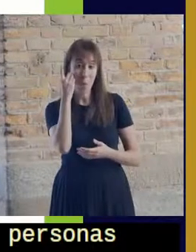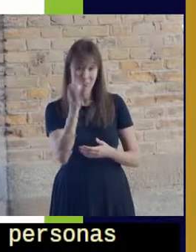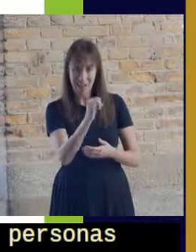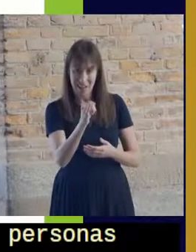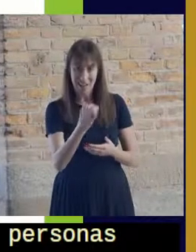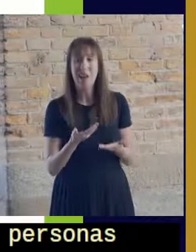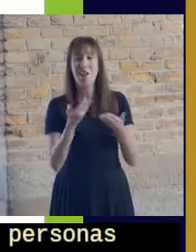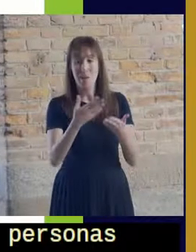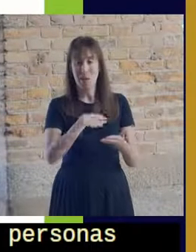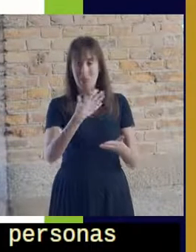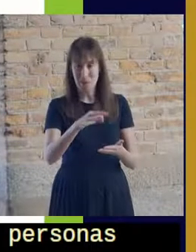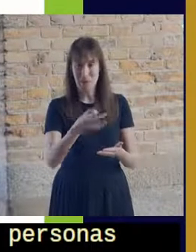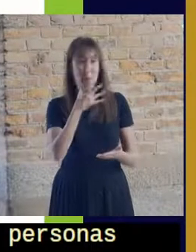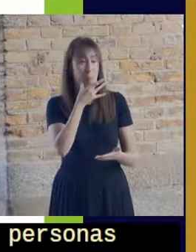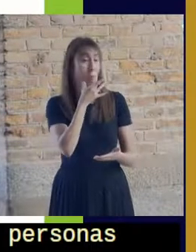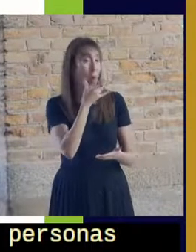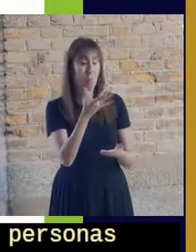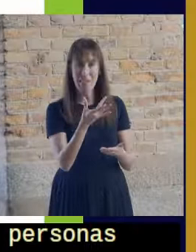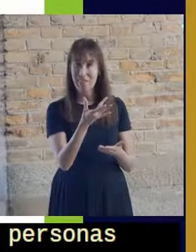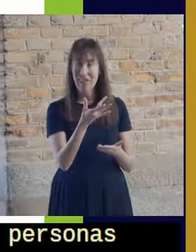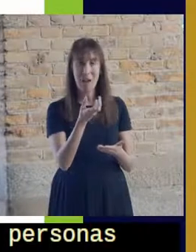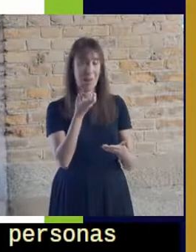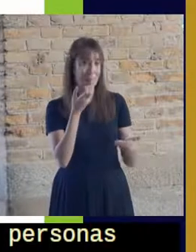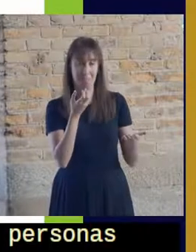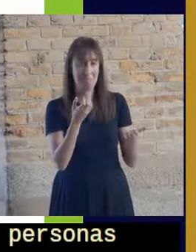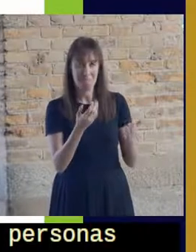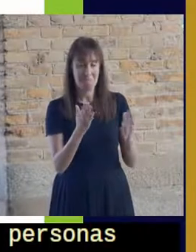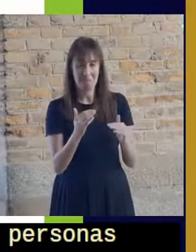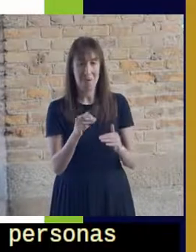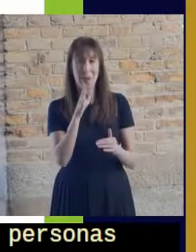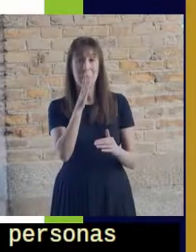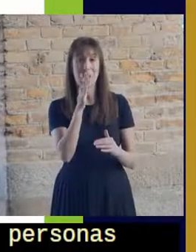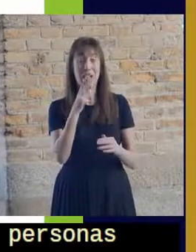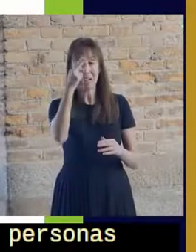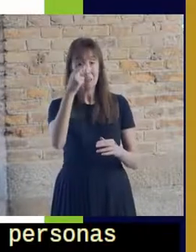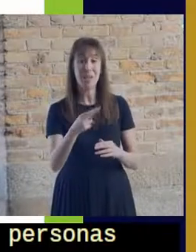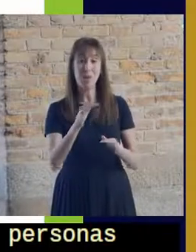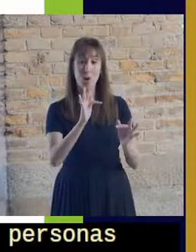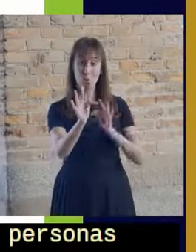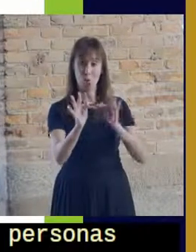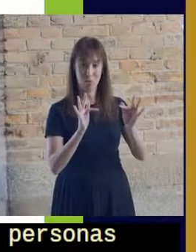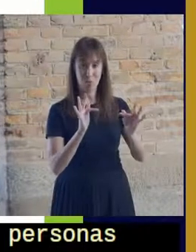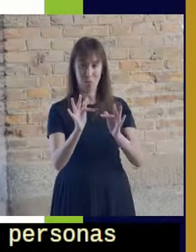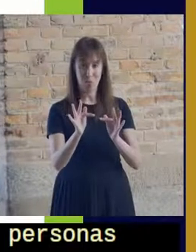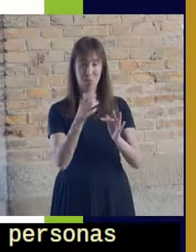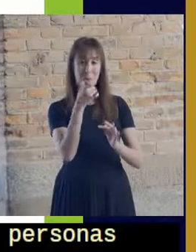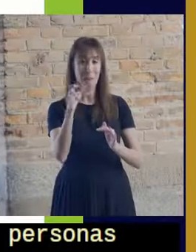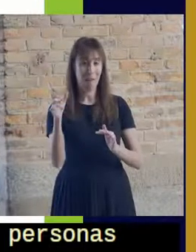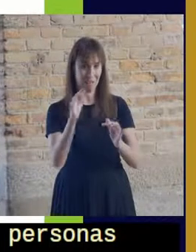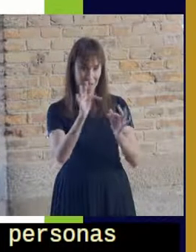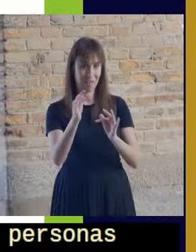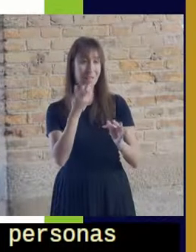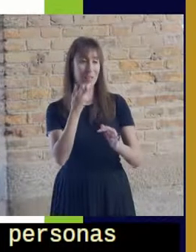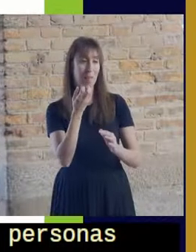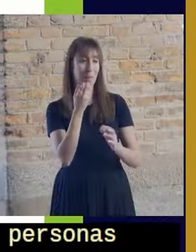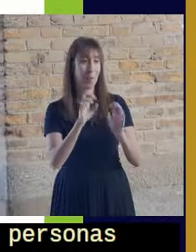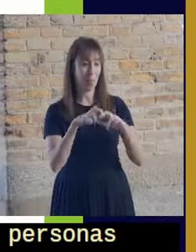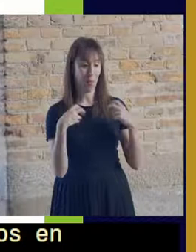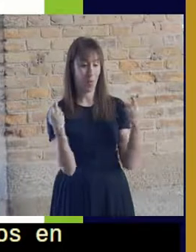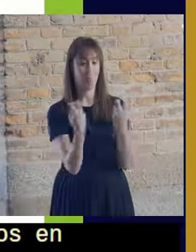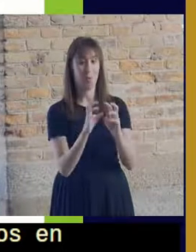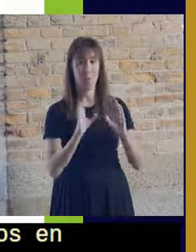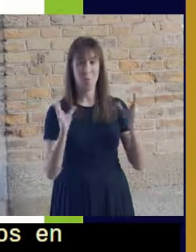vale que no nos dé vergüenza Y sobre todo respetar los turnos de palabras que cuando estamos en un aula o cuando estamos en en situaciones grupales O